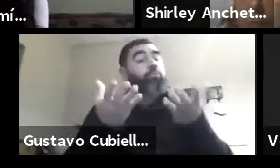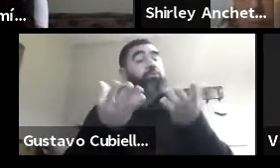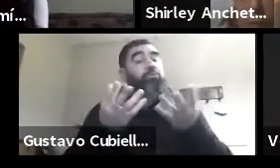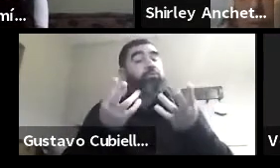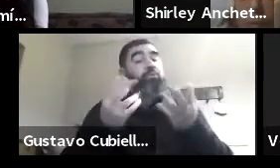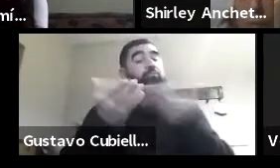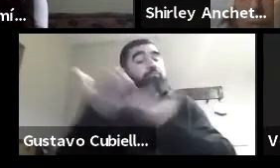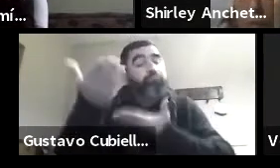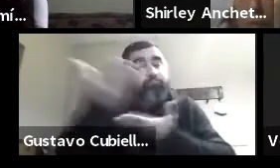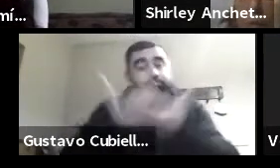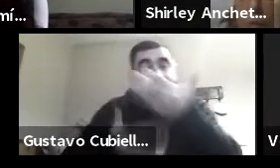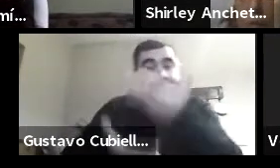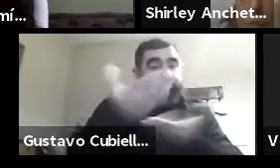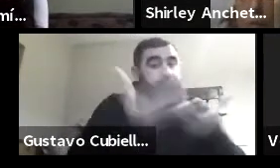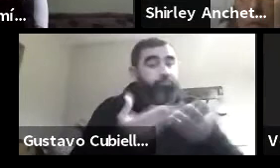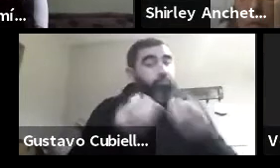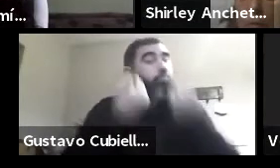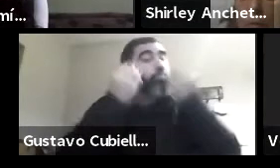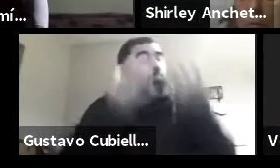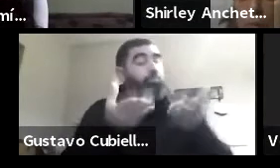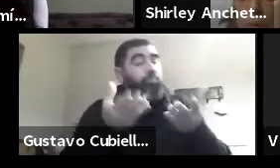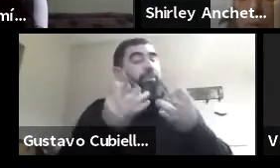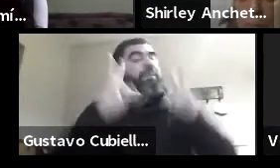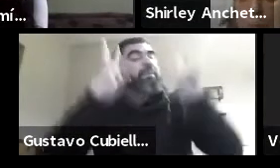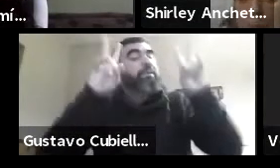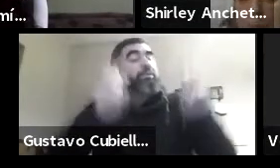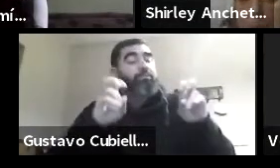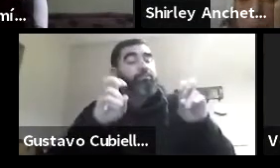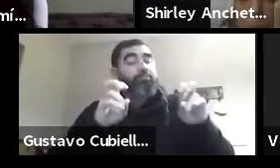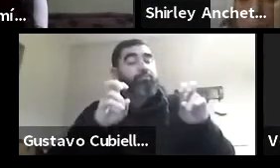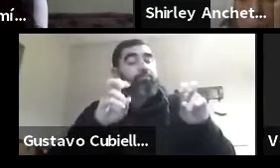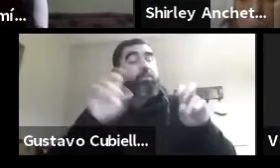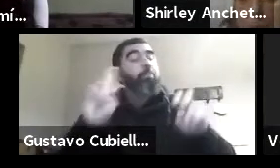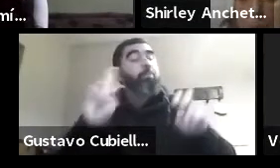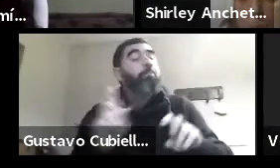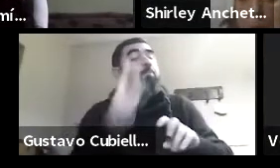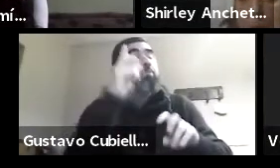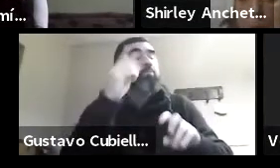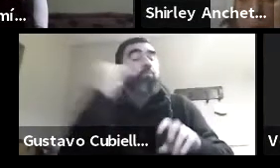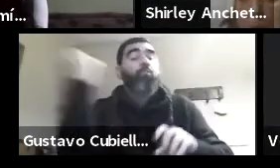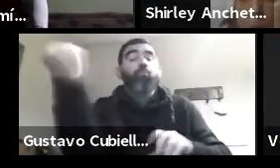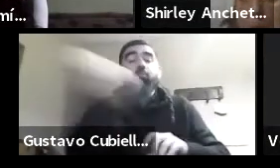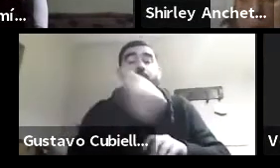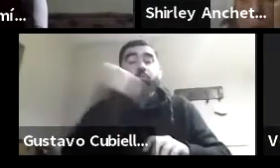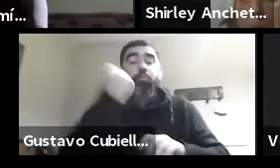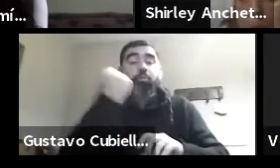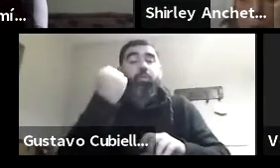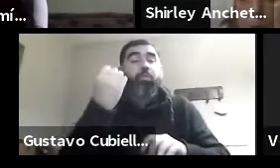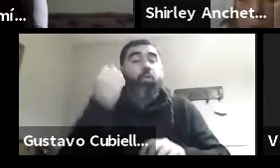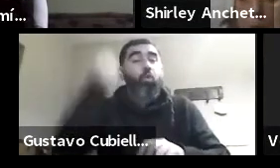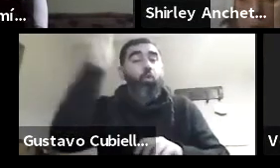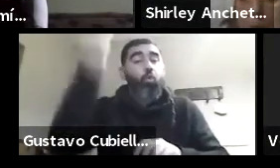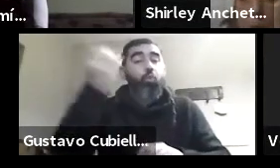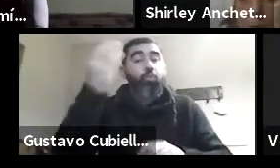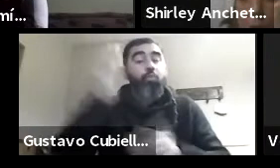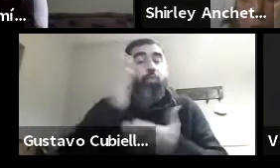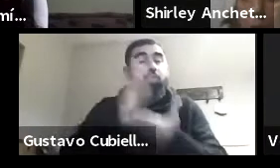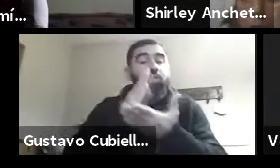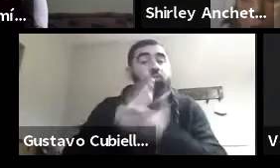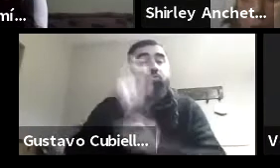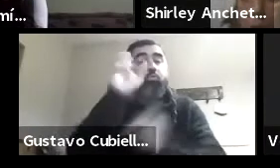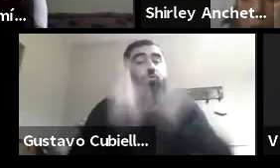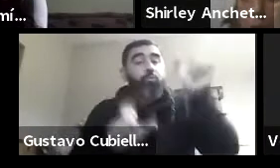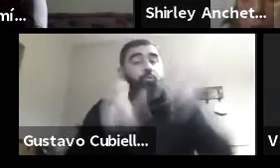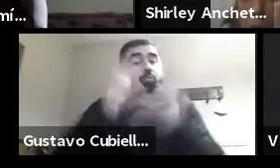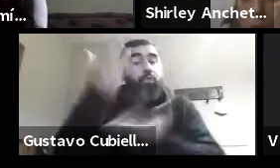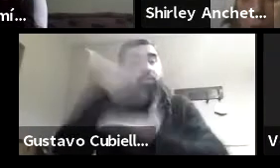corresponsabilidad tiene que ver con el principio fundamental de la Convención de los Derechos de las Personas con Discapacidad,